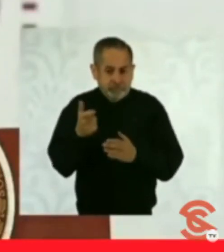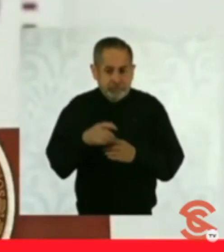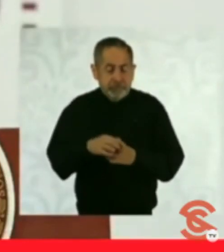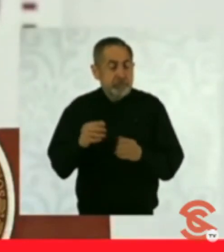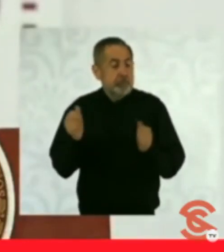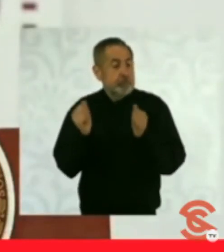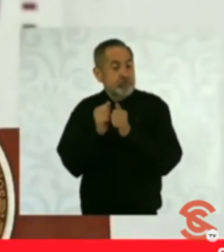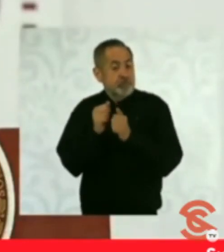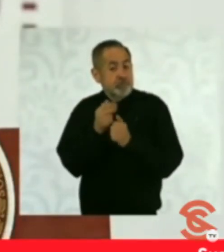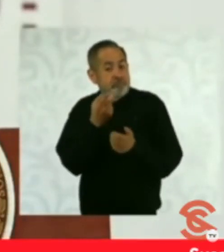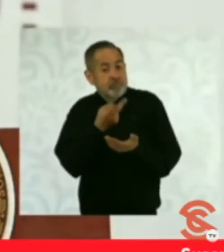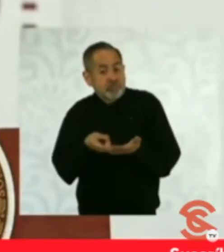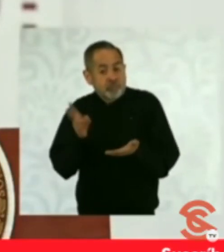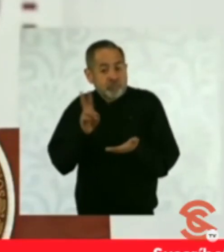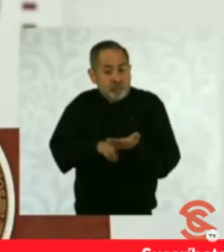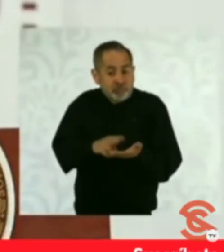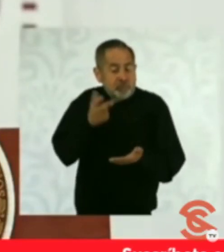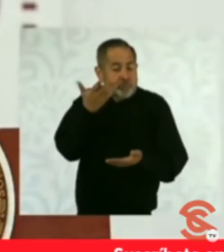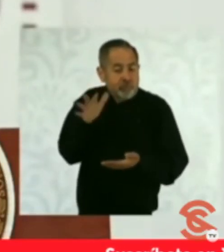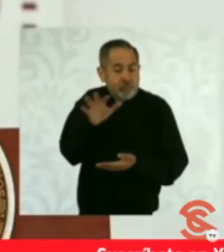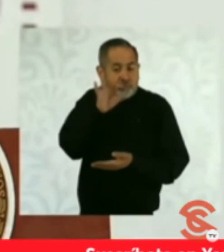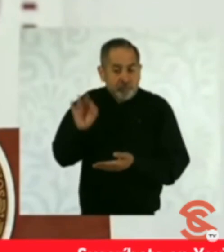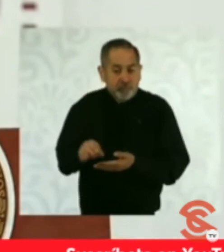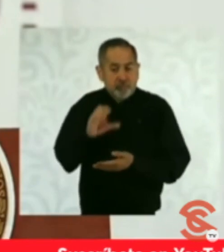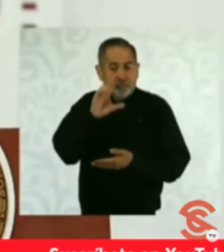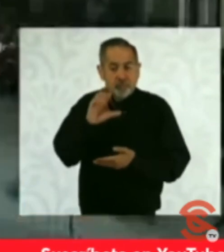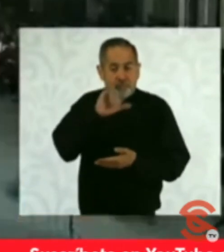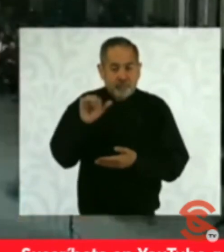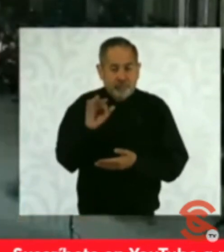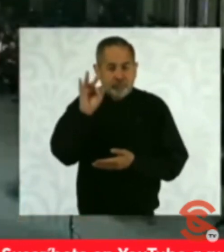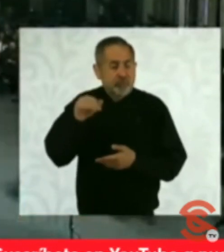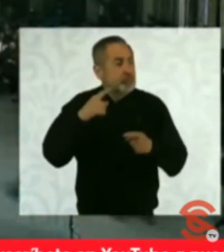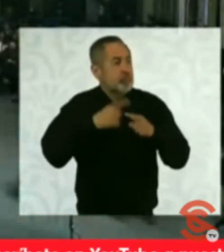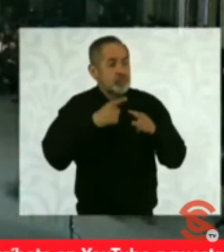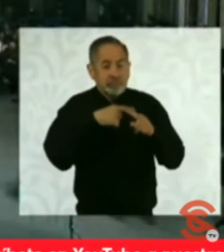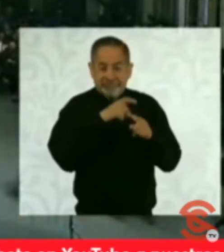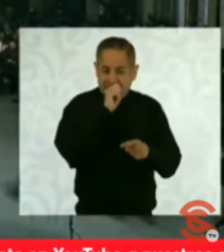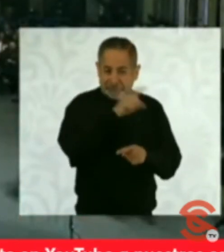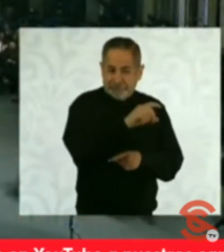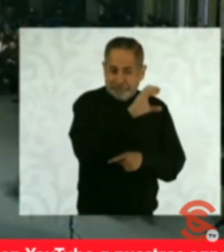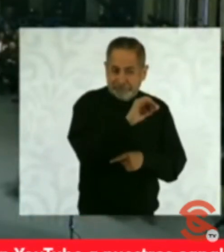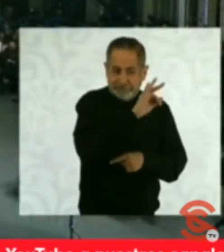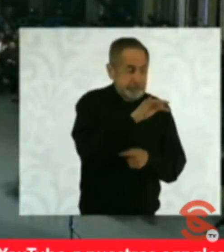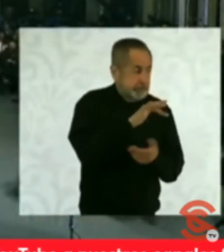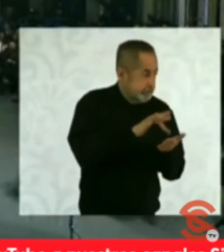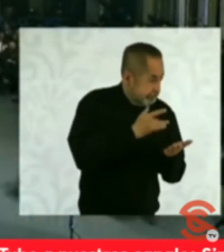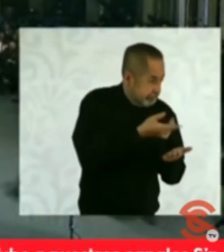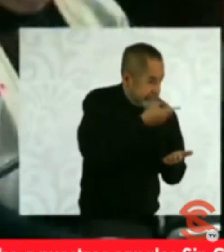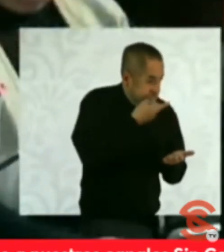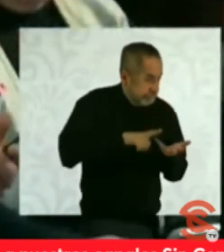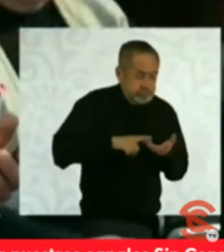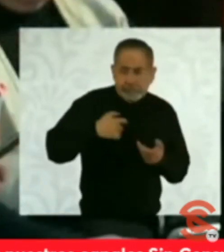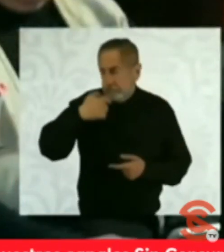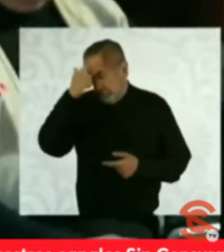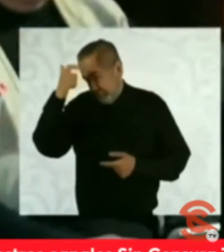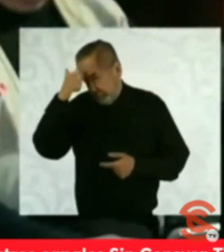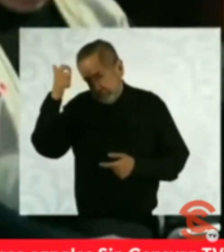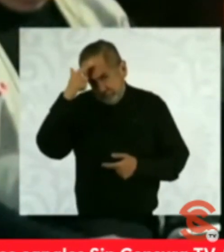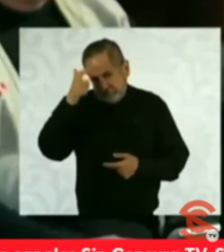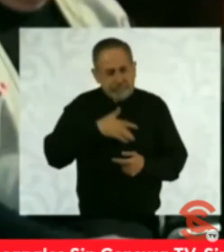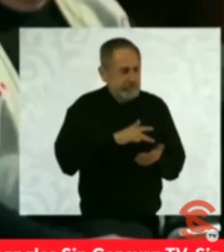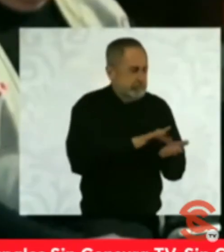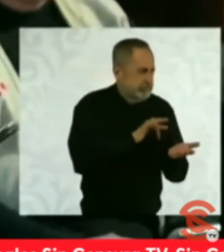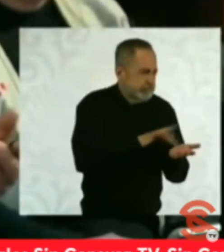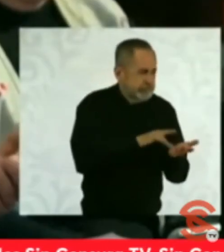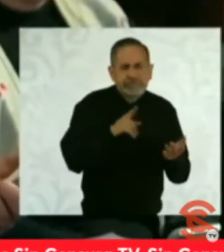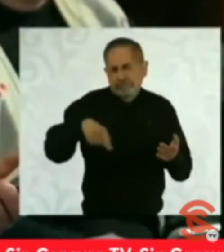otro 10%. Esto nos dieron fuentes cercanas en este caso al Poder Judicial de la Federación, no es nada inventado, ¿no? Y es algo que ya se ha